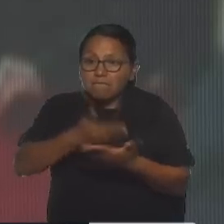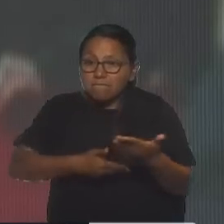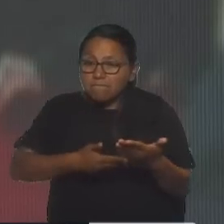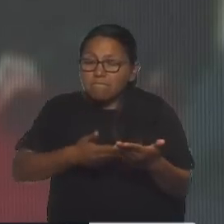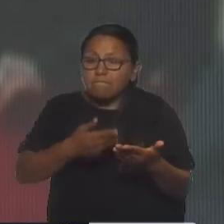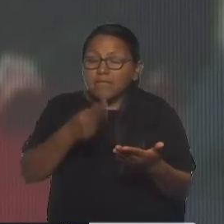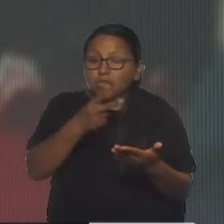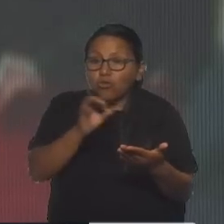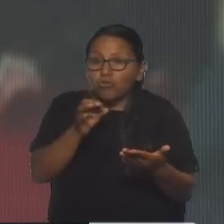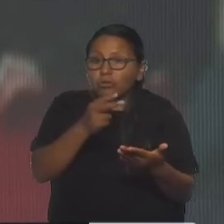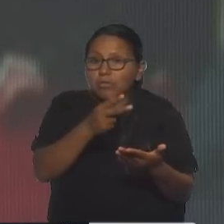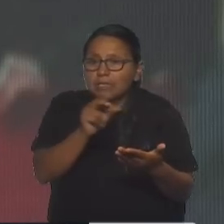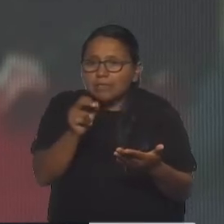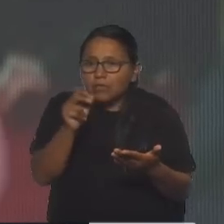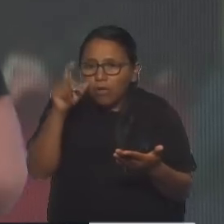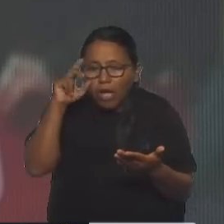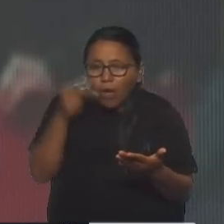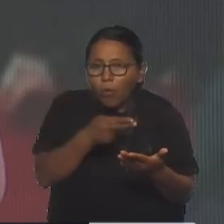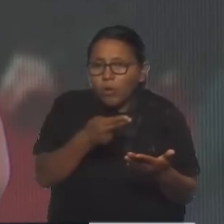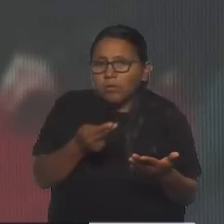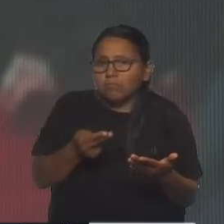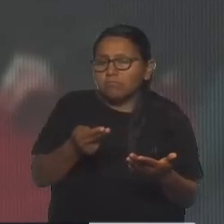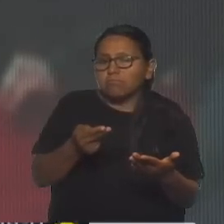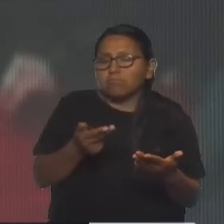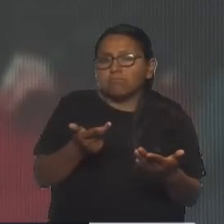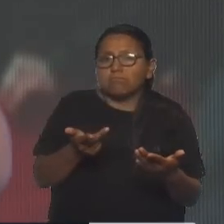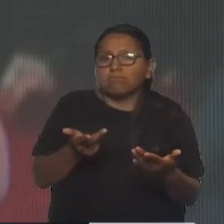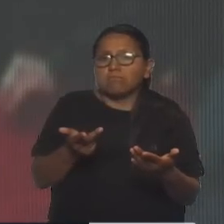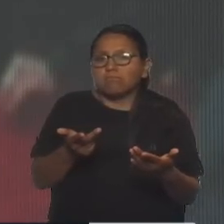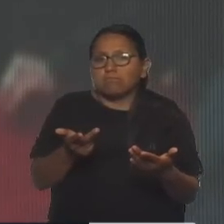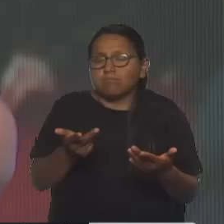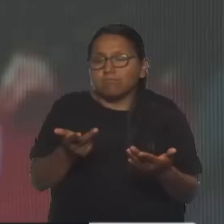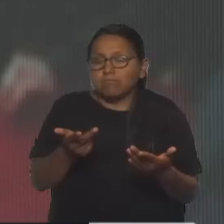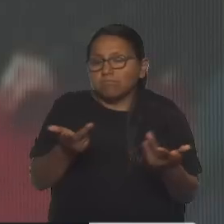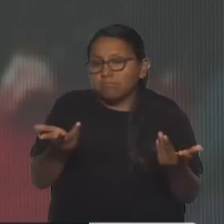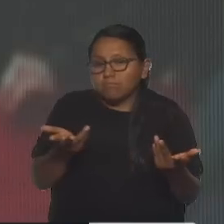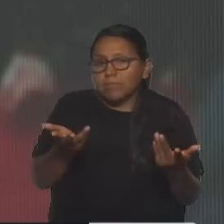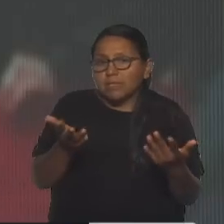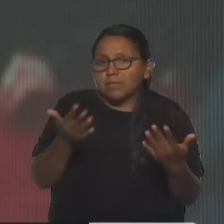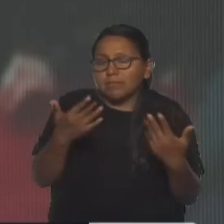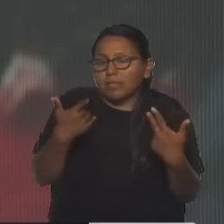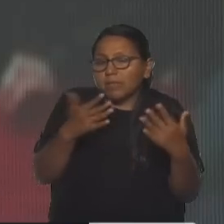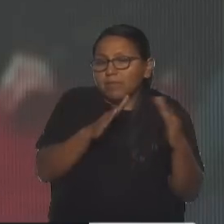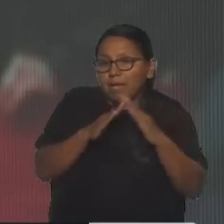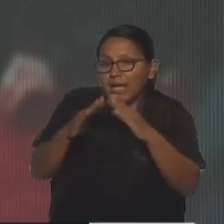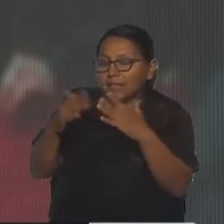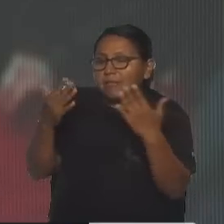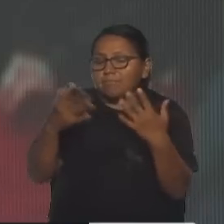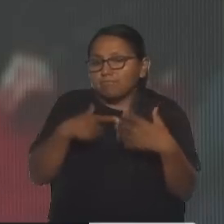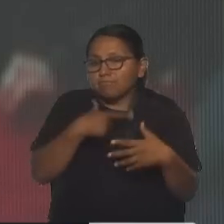de 200, de 300 euros, porque hay muchas casas que se calientan a través de aire o de luz.